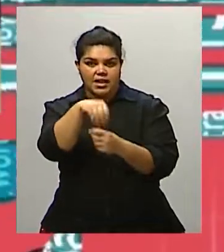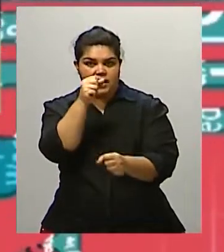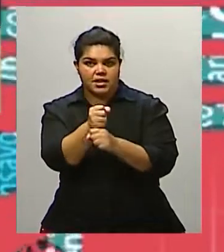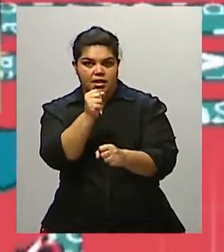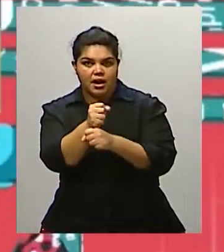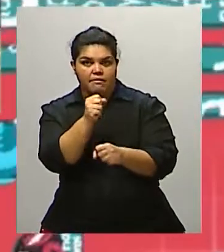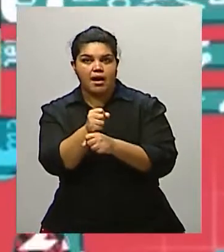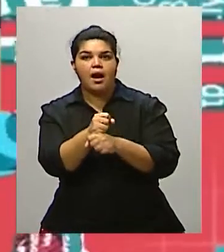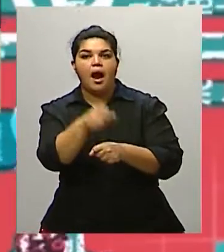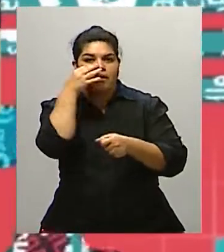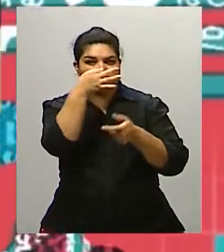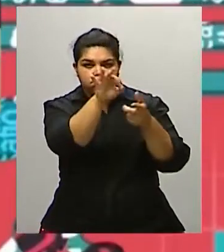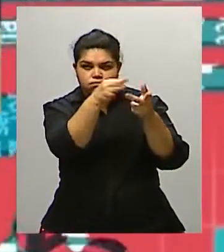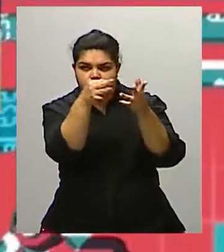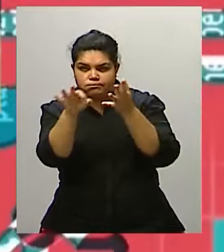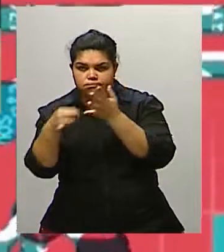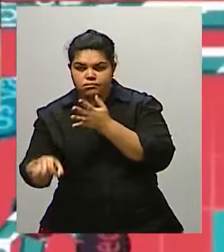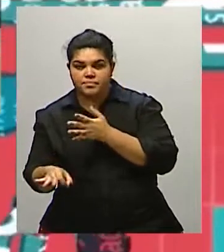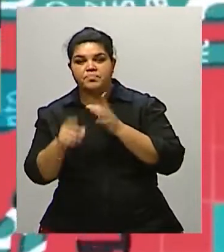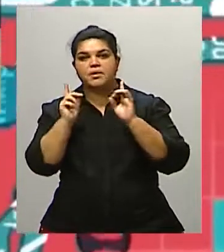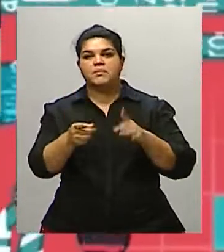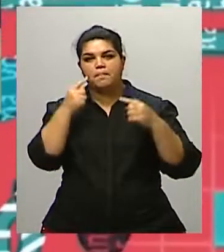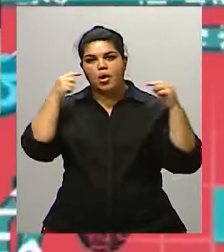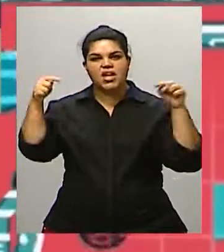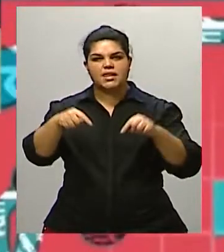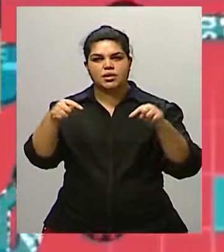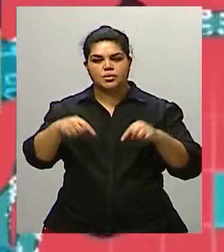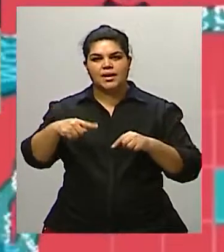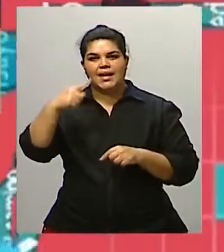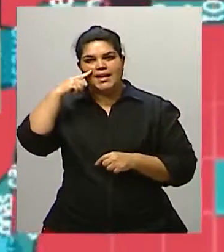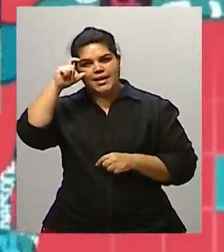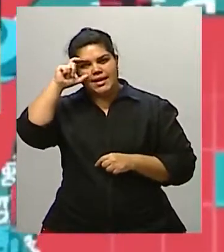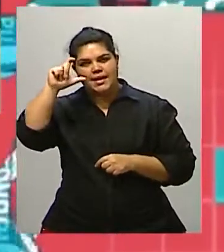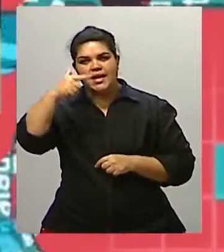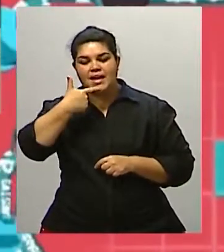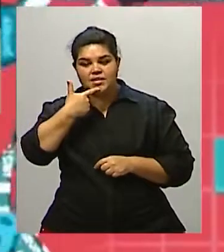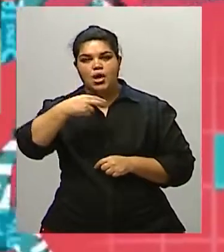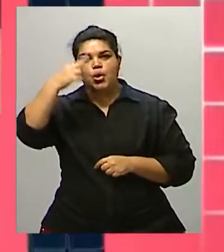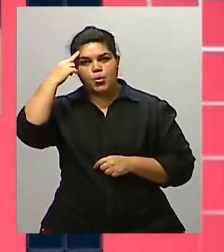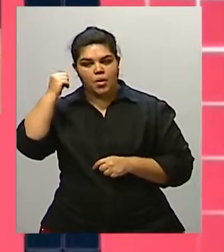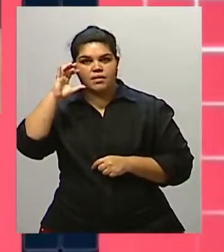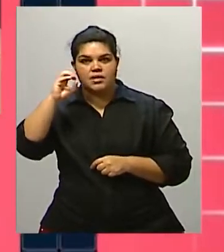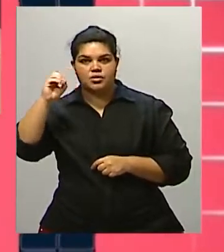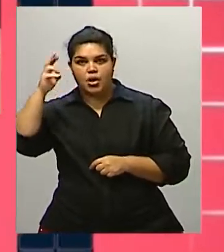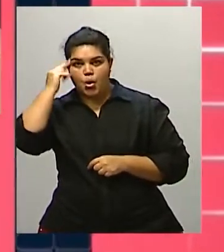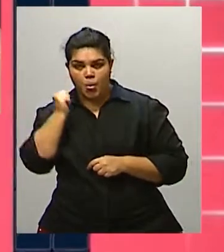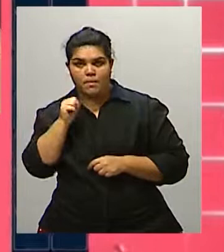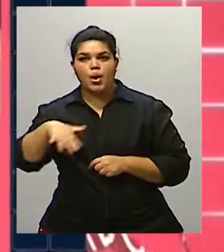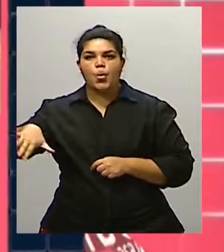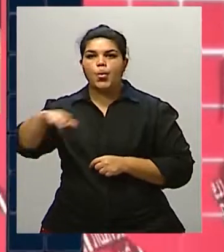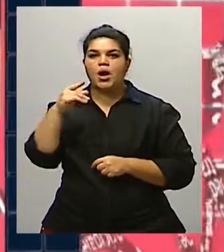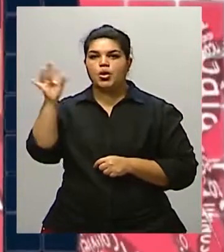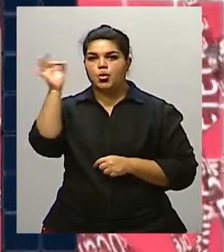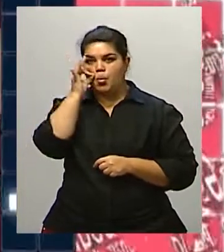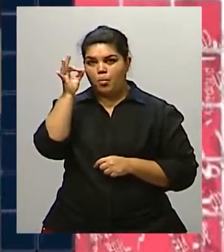de la Dirección de Educación Superior del Instituto, el IES 9009, que tiene sede en Tupungato y abre distintas unidades